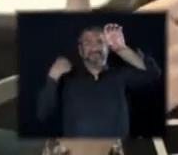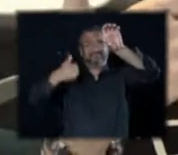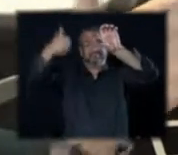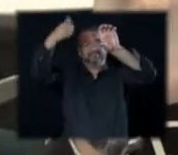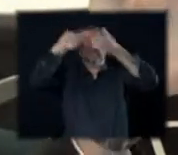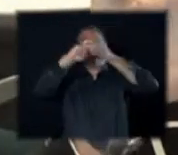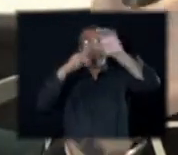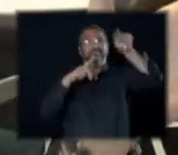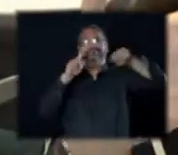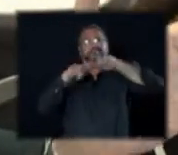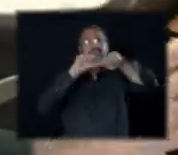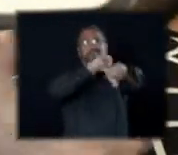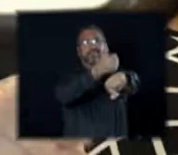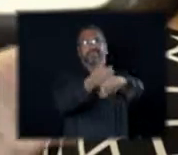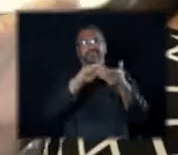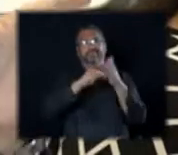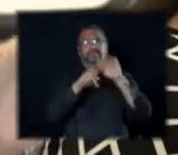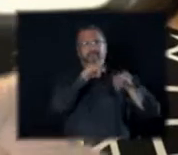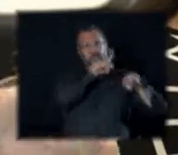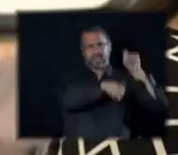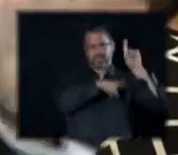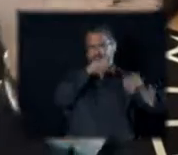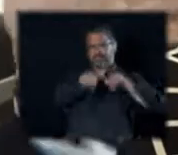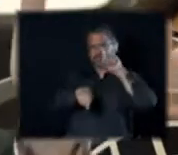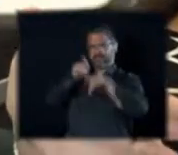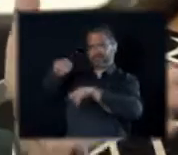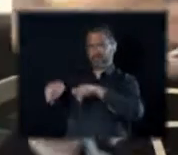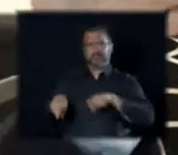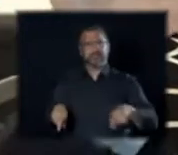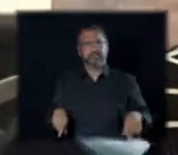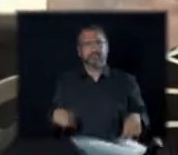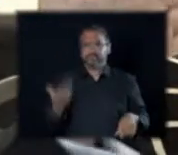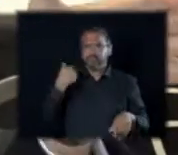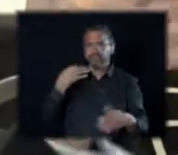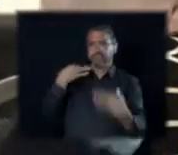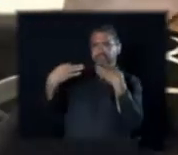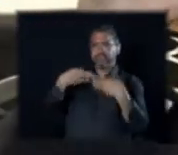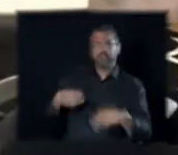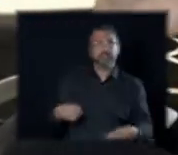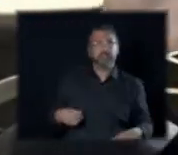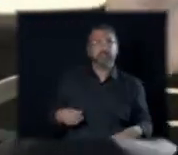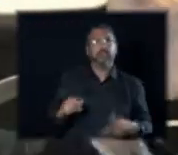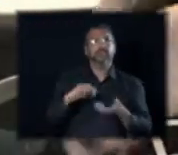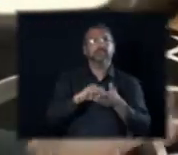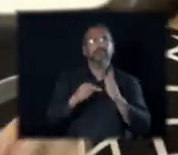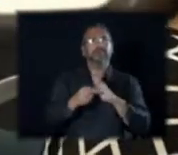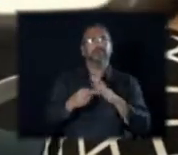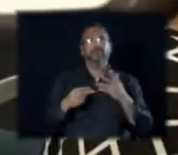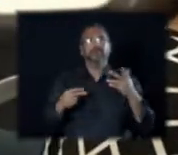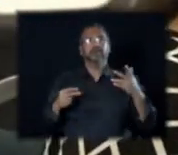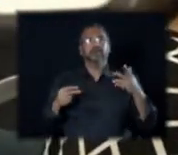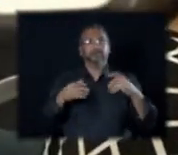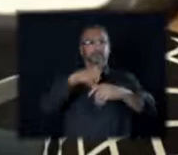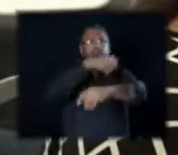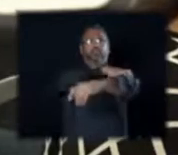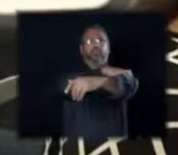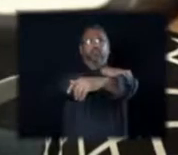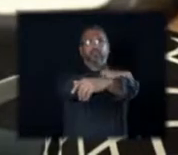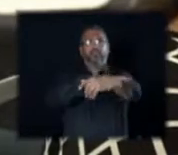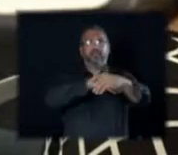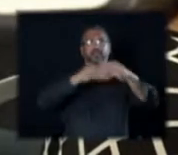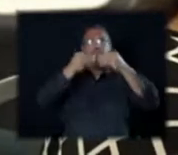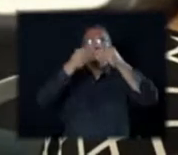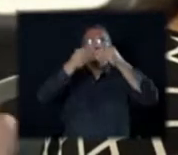Ese es el tipo de cosas que sucedieron durante el siglo XX, que añadieron capas y capas de turbidez.